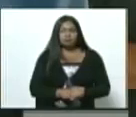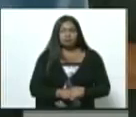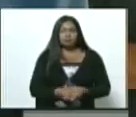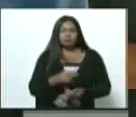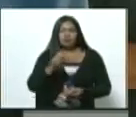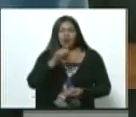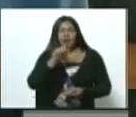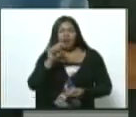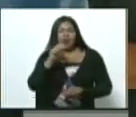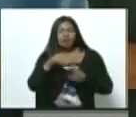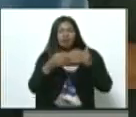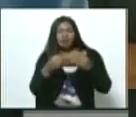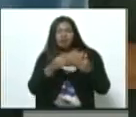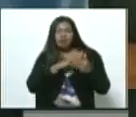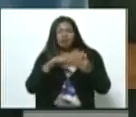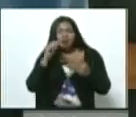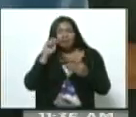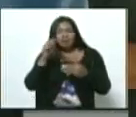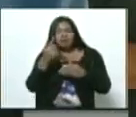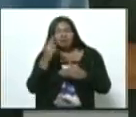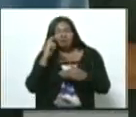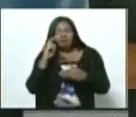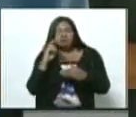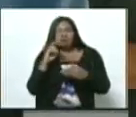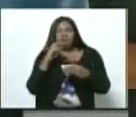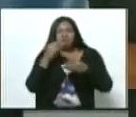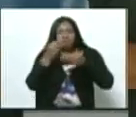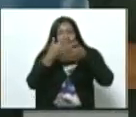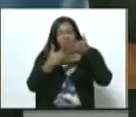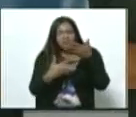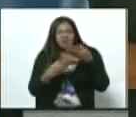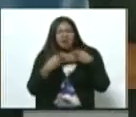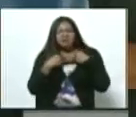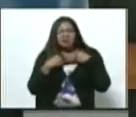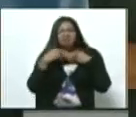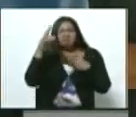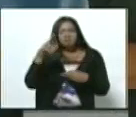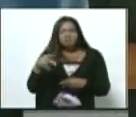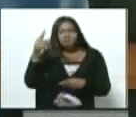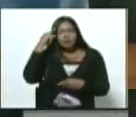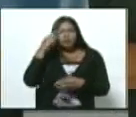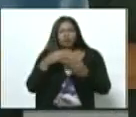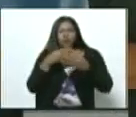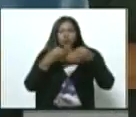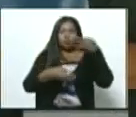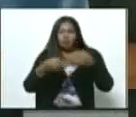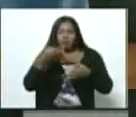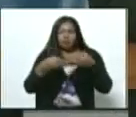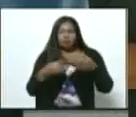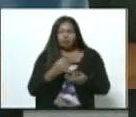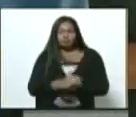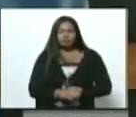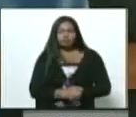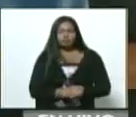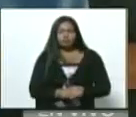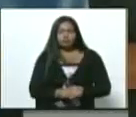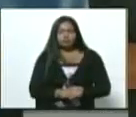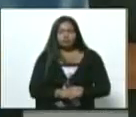primero, y eso está interpretado en nuestra vida cotidiana, jurídica,